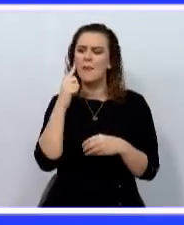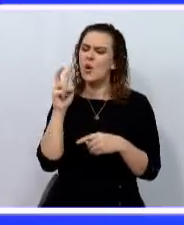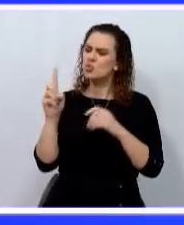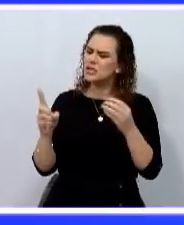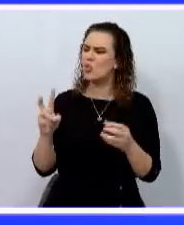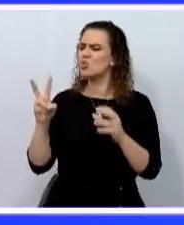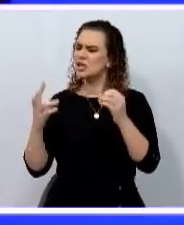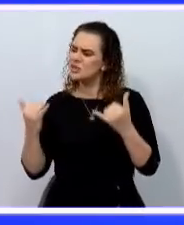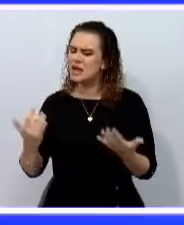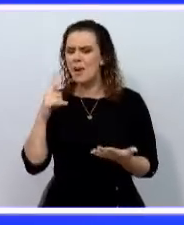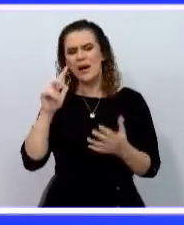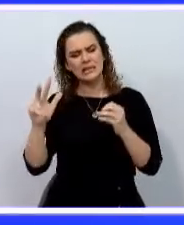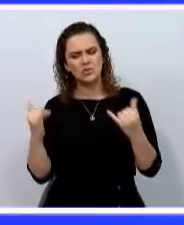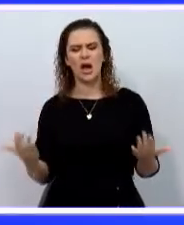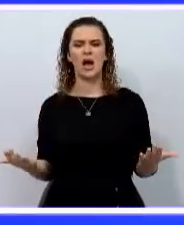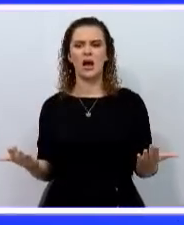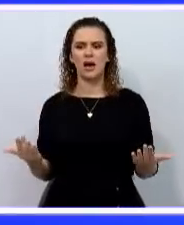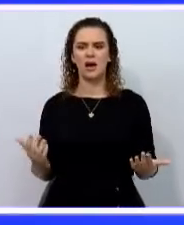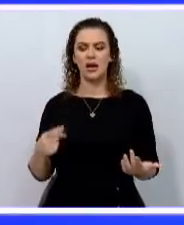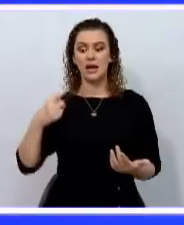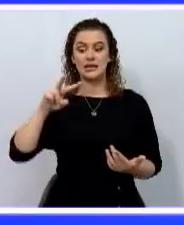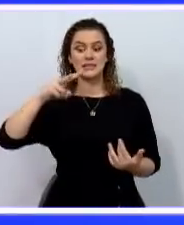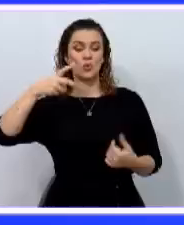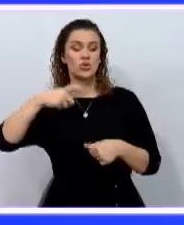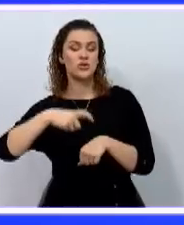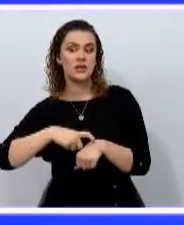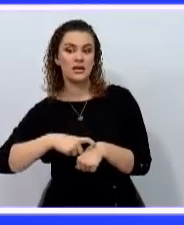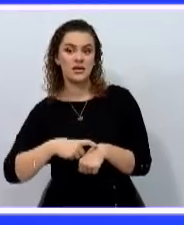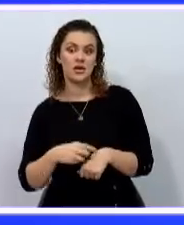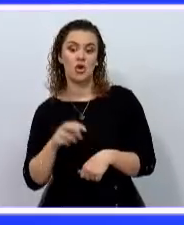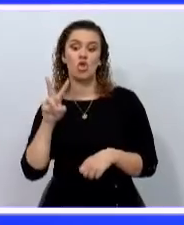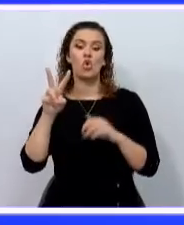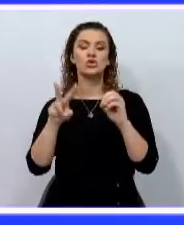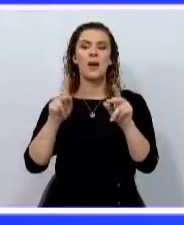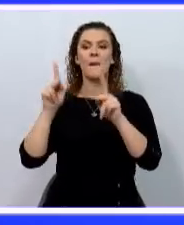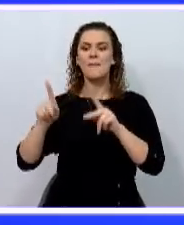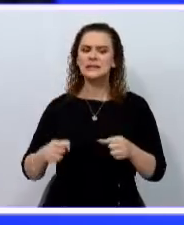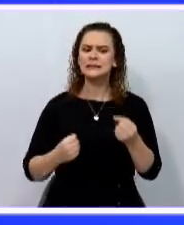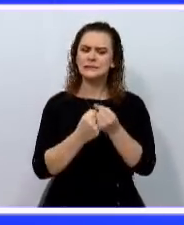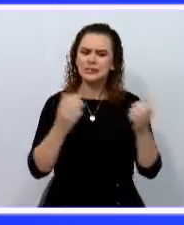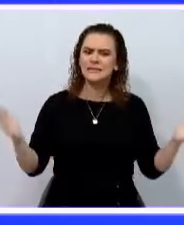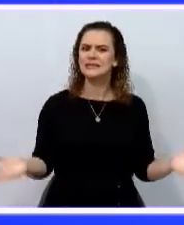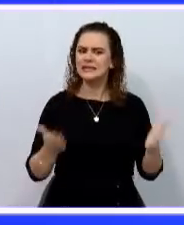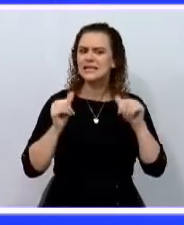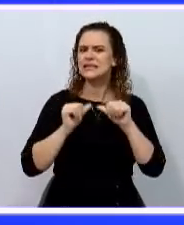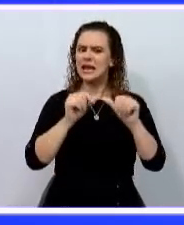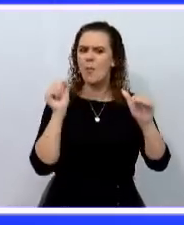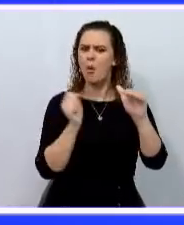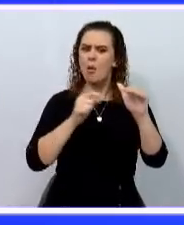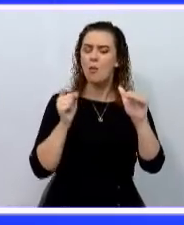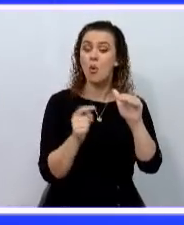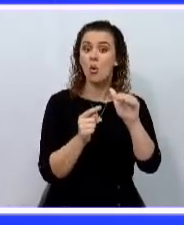uno cero para dos cero ya para el tres cero y en el segundo tiempo y con el 2-0 la gente apoyaba para que siguiera cayendo